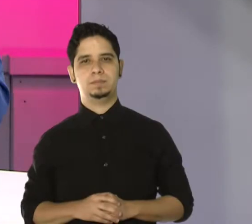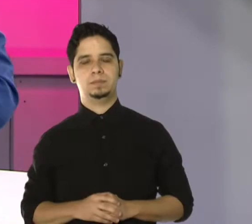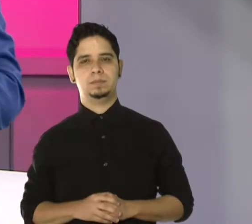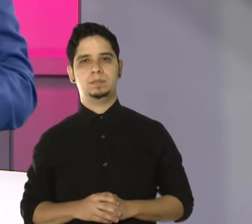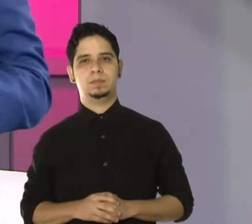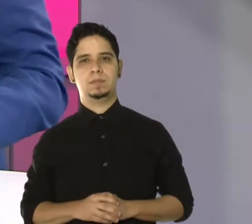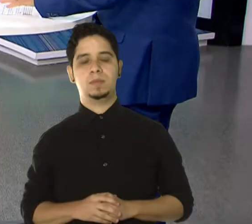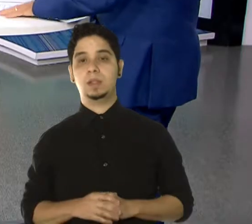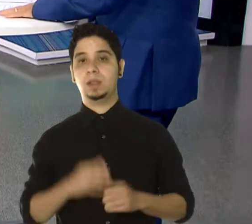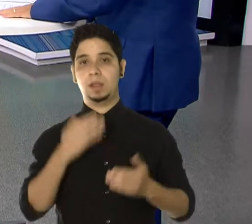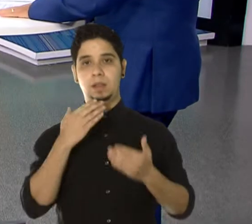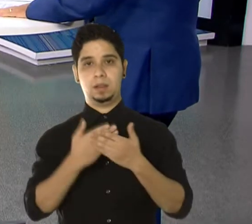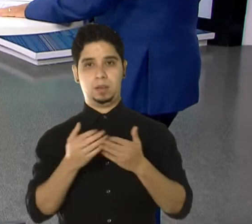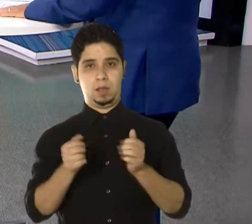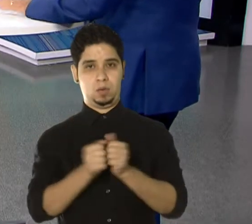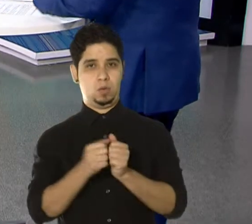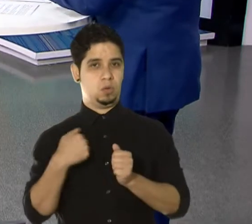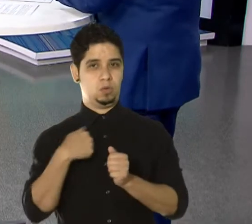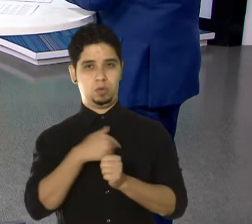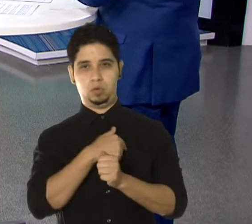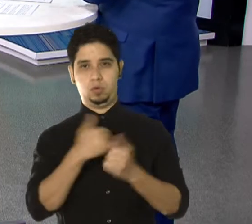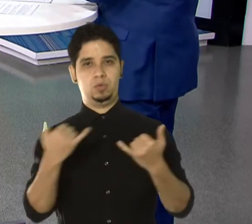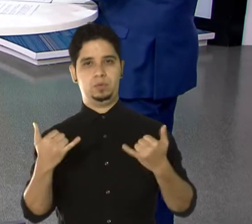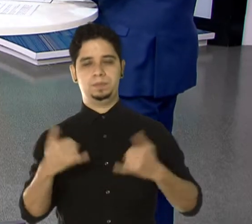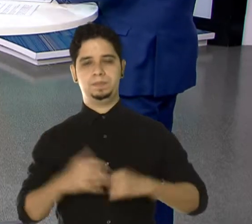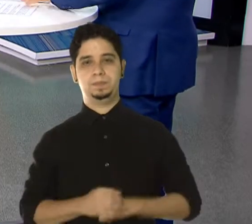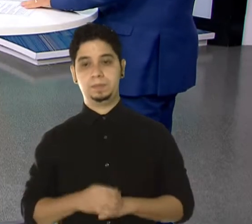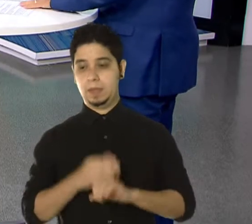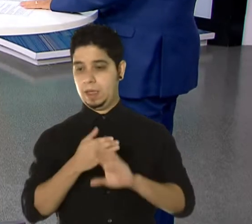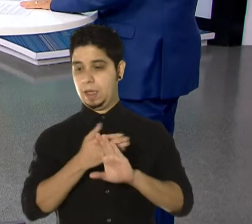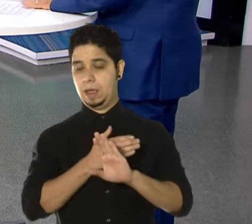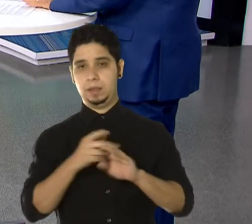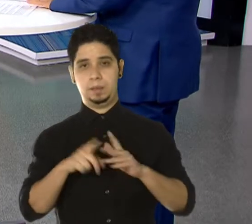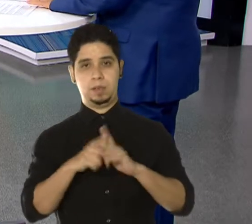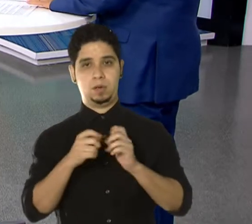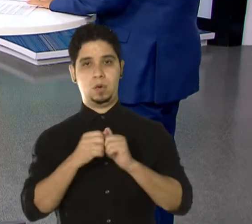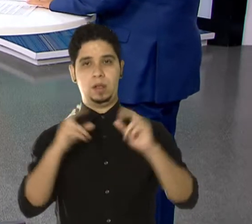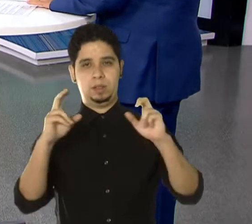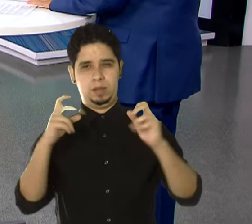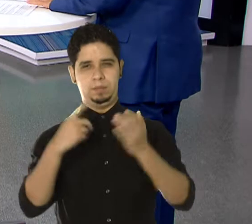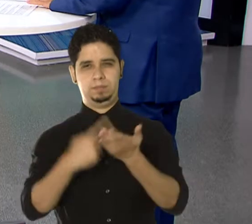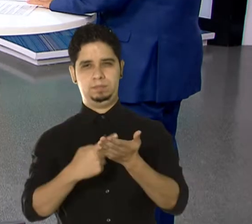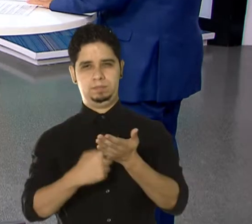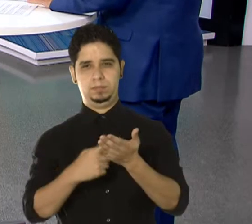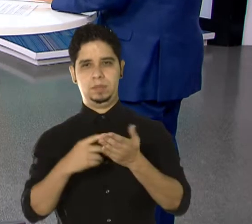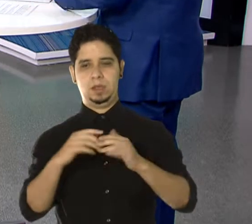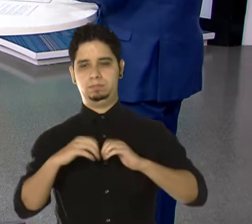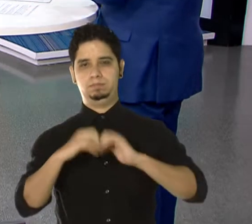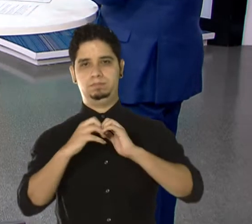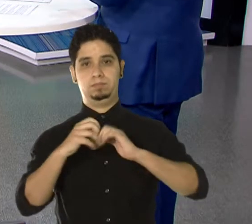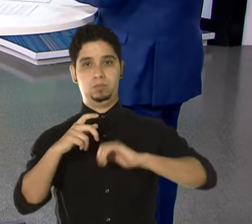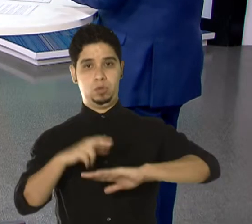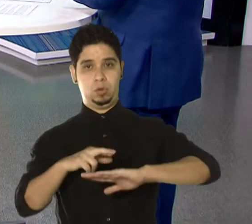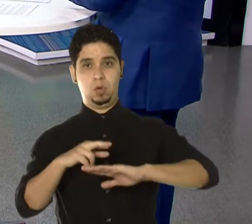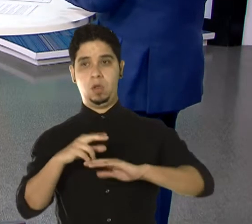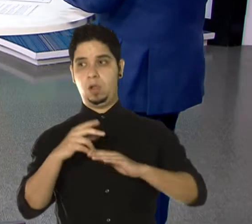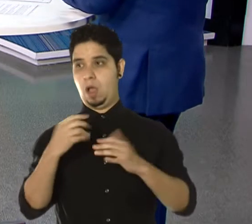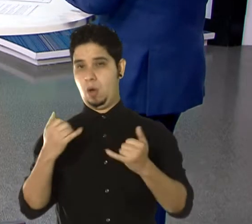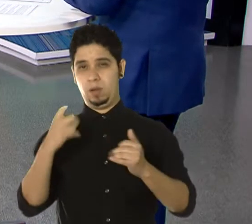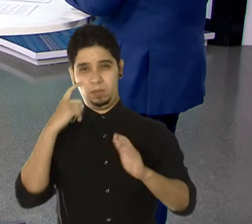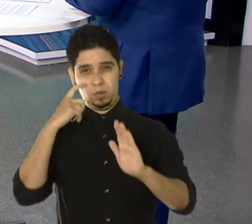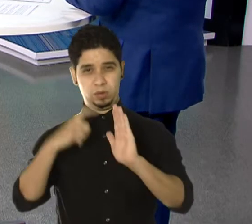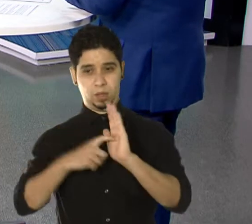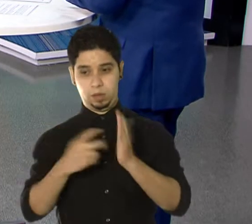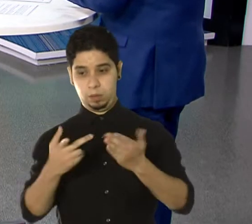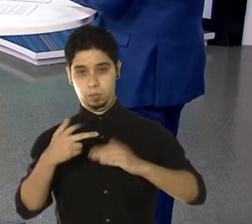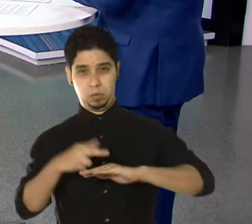Camilo Torres. Muchas gracias por estar con nosotros. Y antes de entrar de lleno al tema de la reconstrucción de Puerto Rico, lo que se está notando en